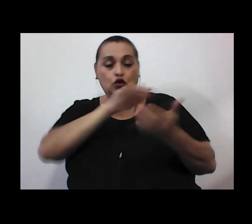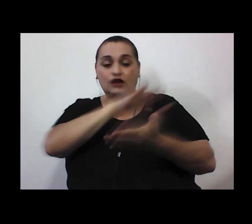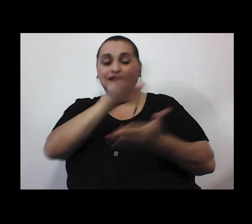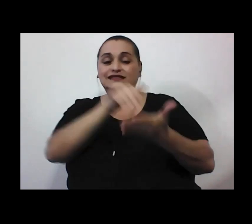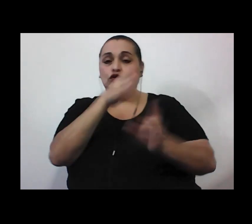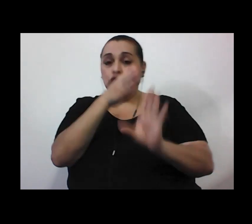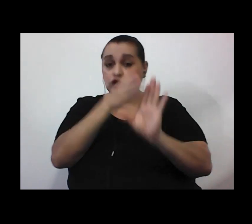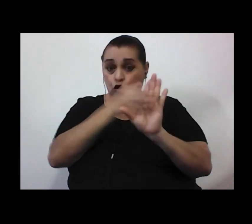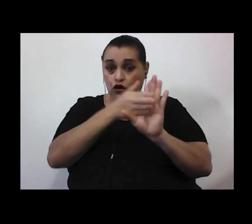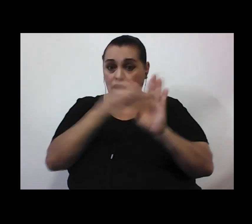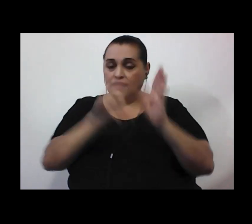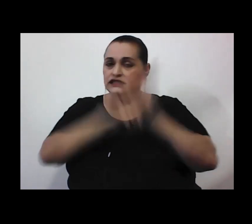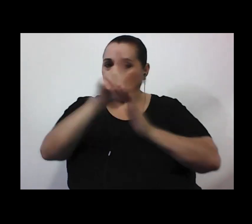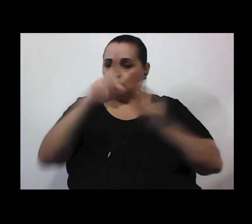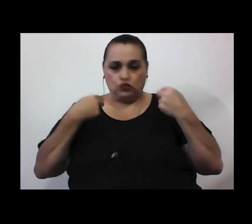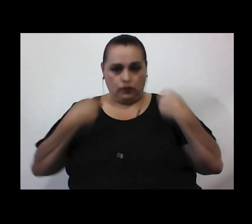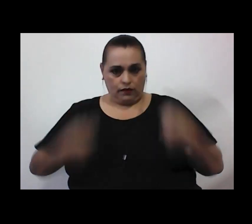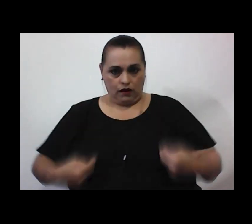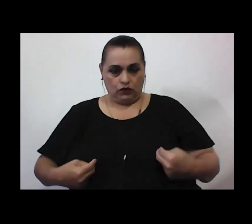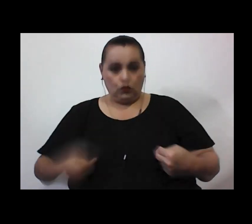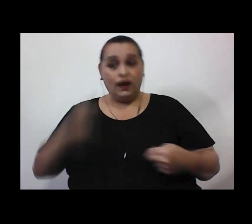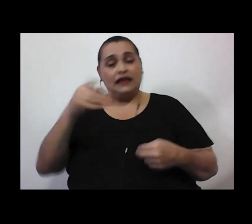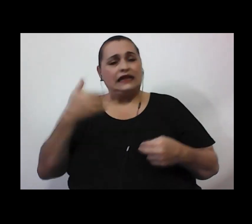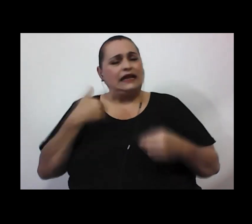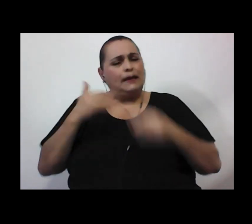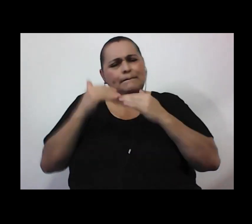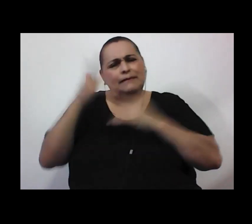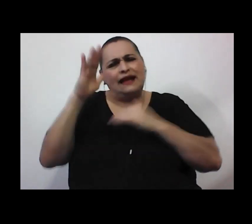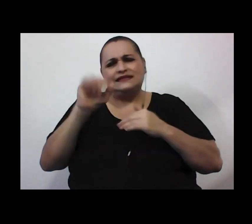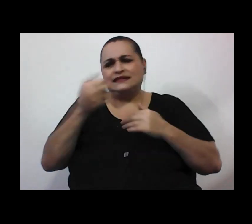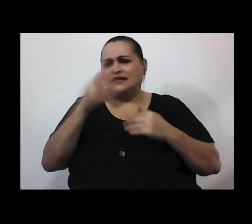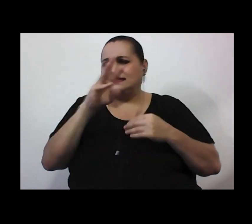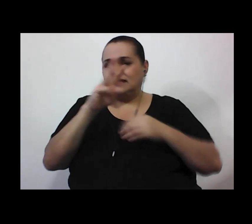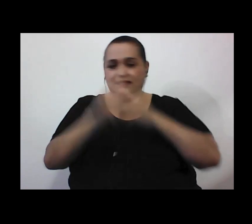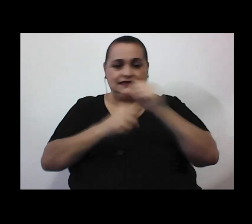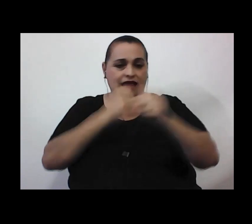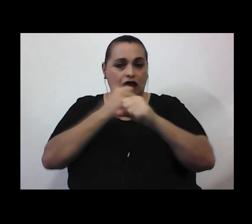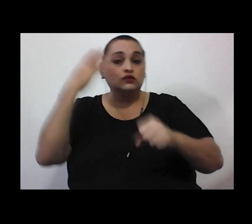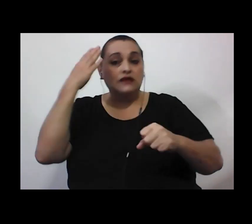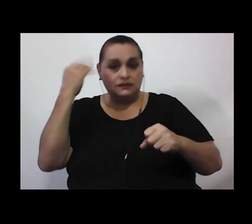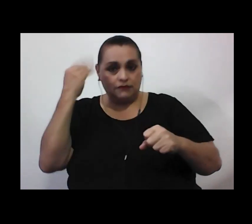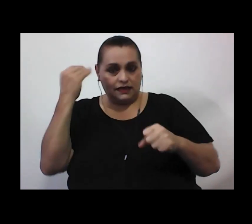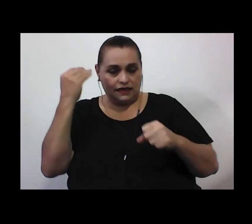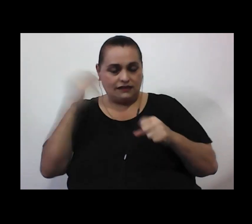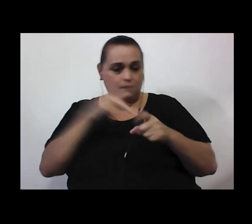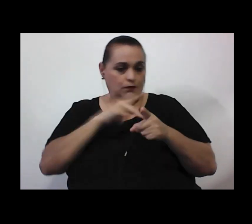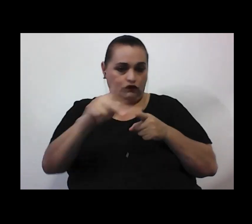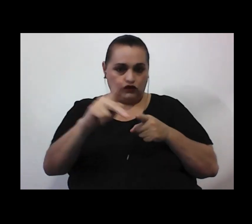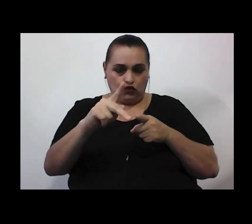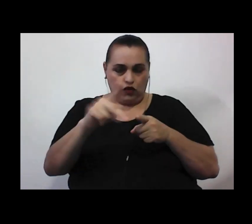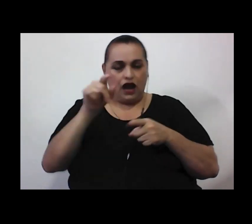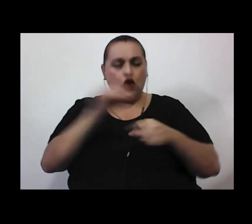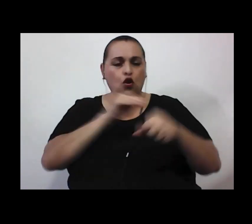Psicología y Desarrollo Humano y cuenta con más de 16 años de experiencia profesional como